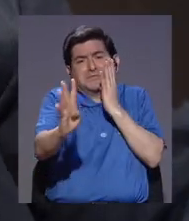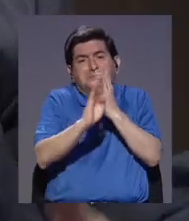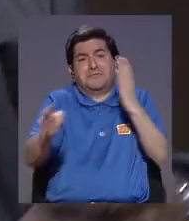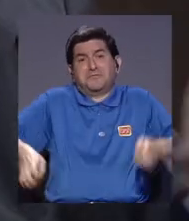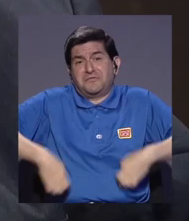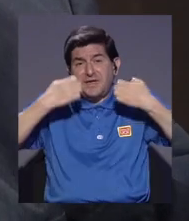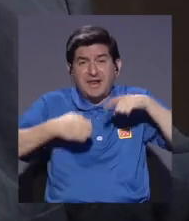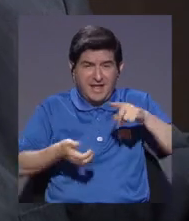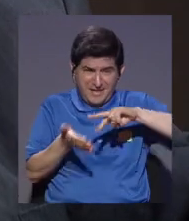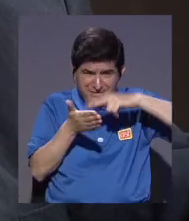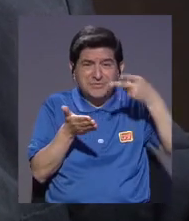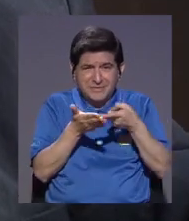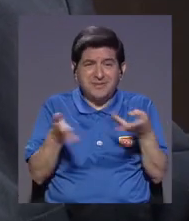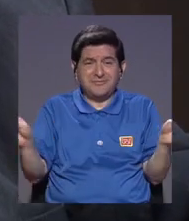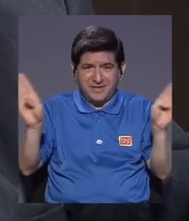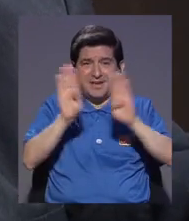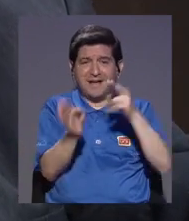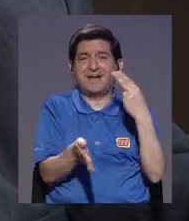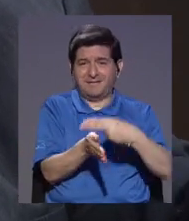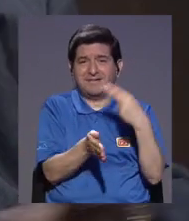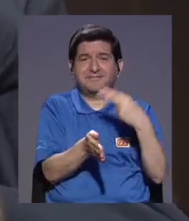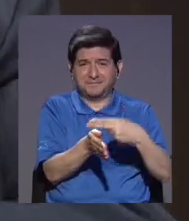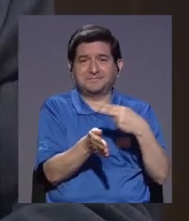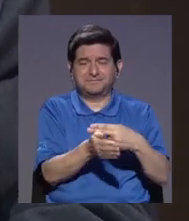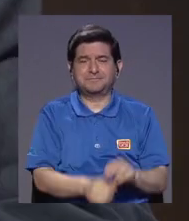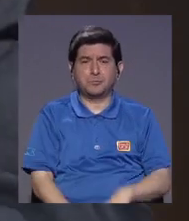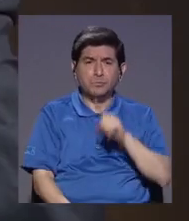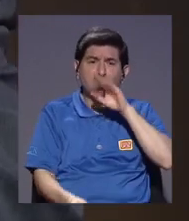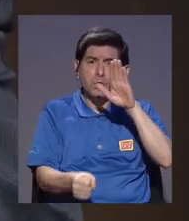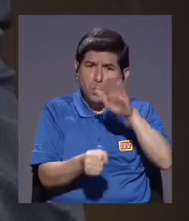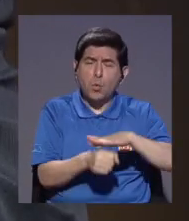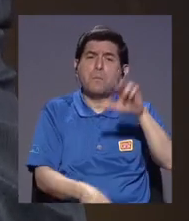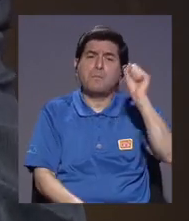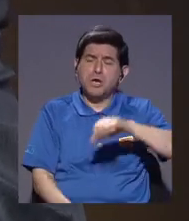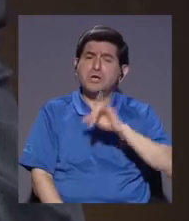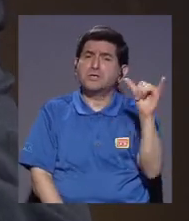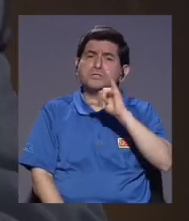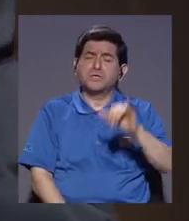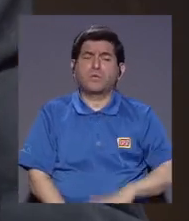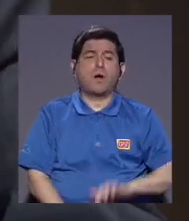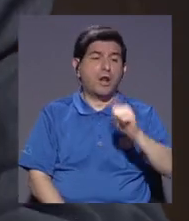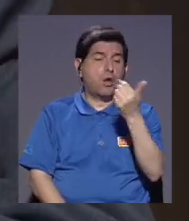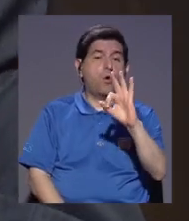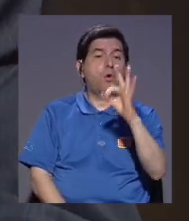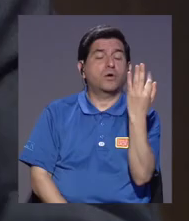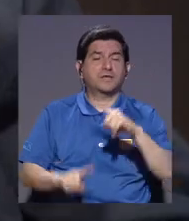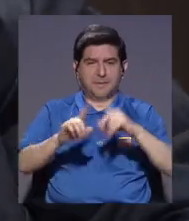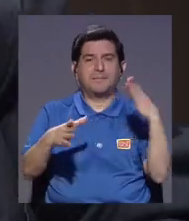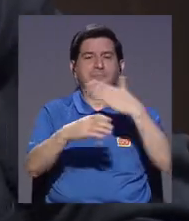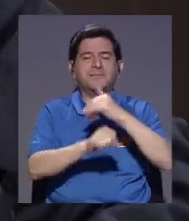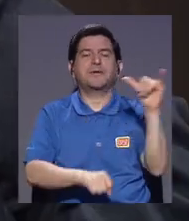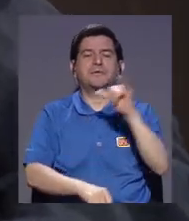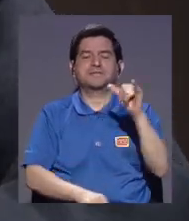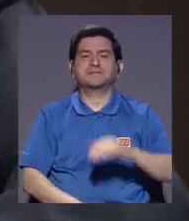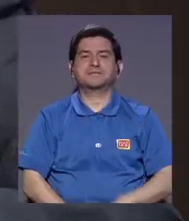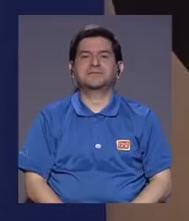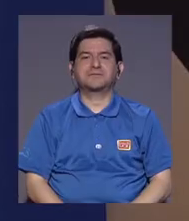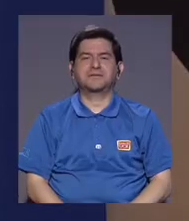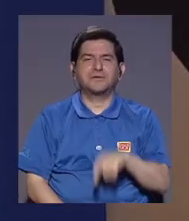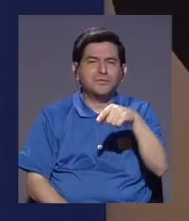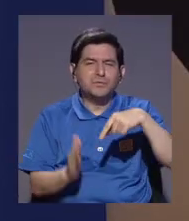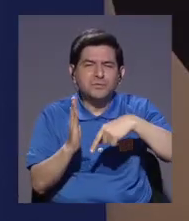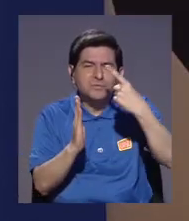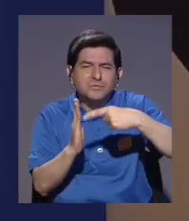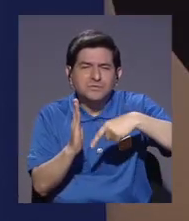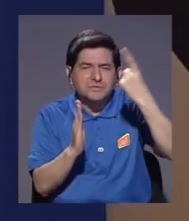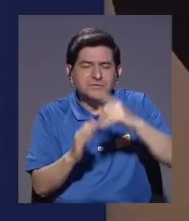hay esos me cerraron hospital entonces cumplieron si con lo mismo de ocho maneras pero lo están haciendo si tuviera